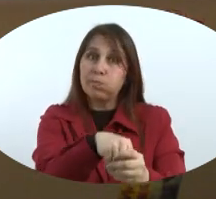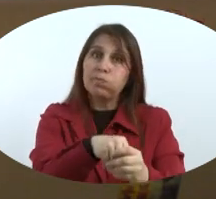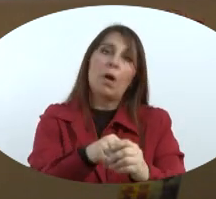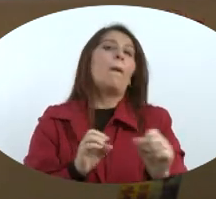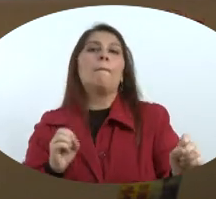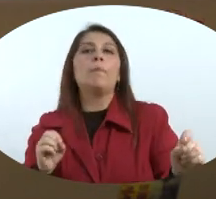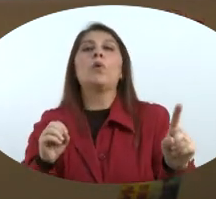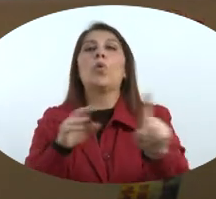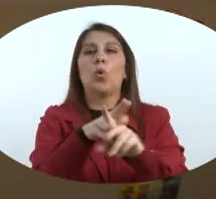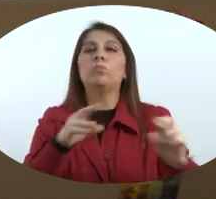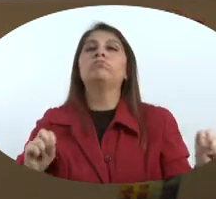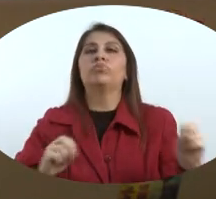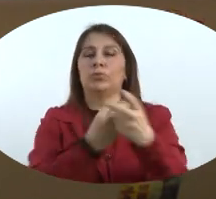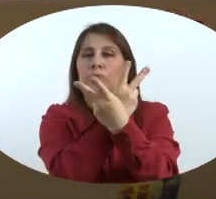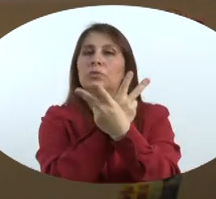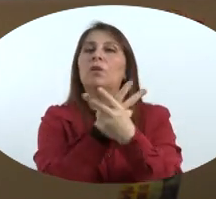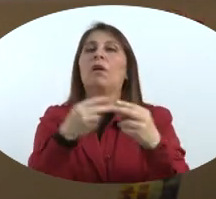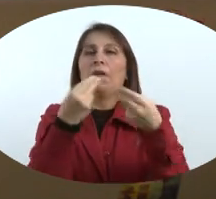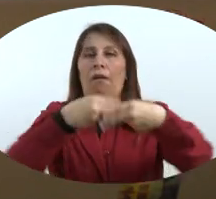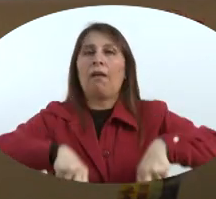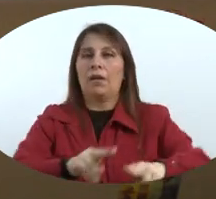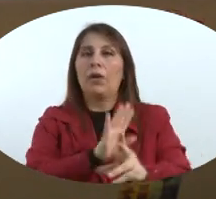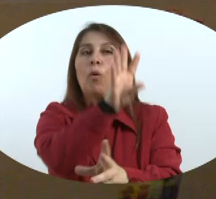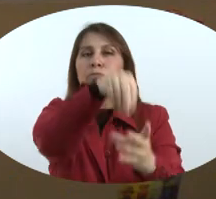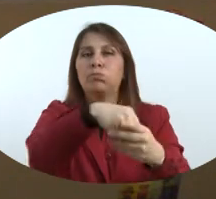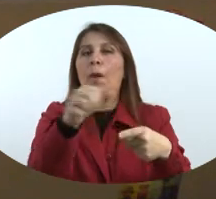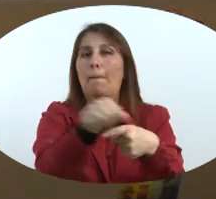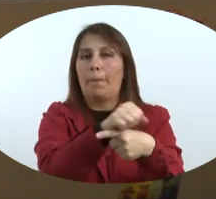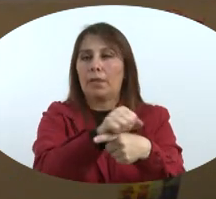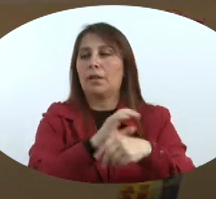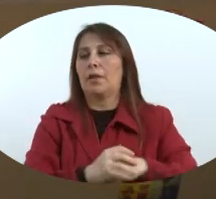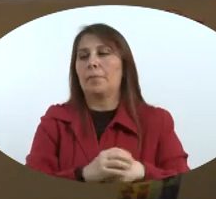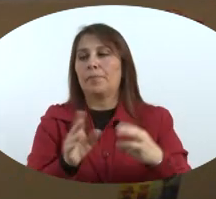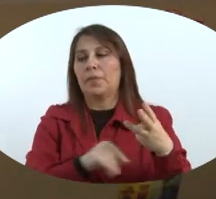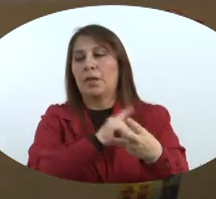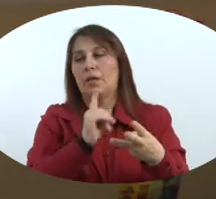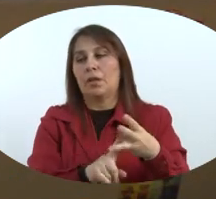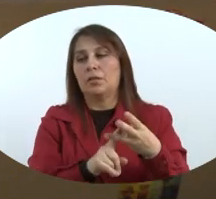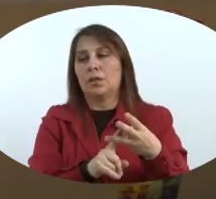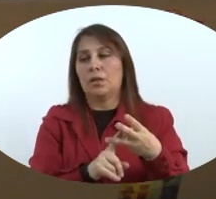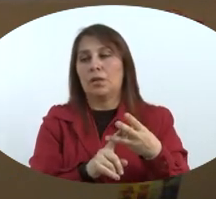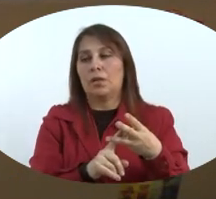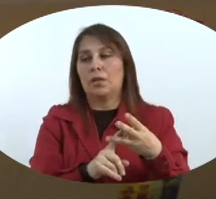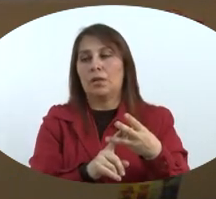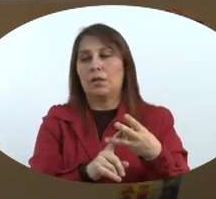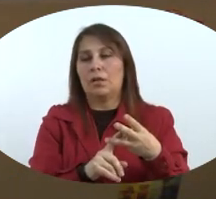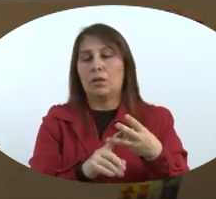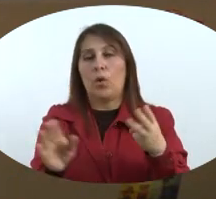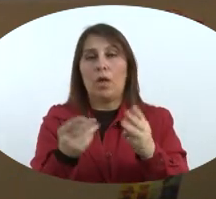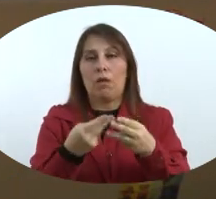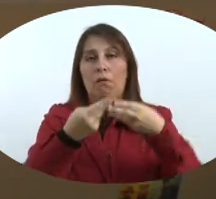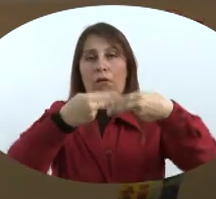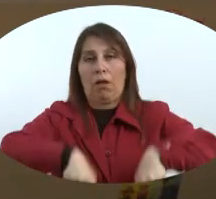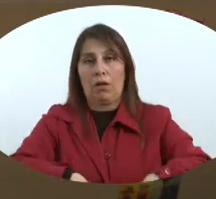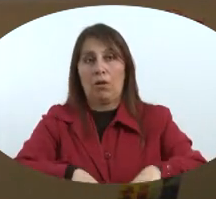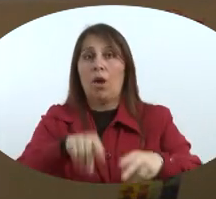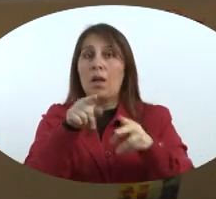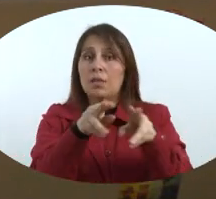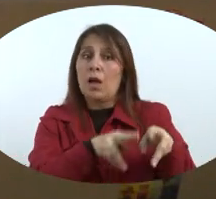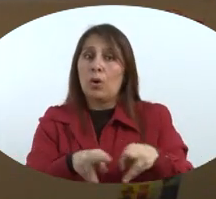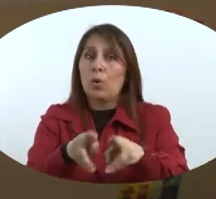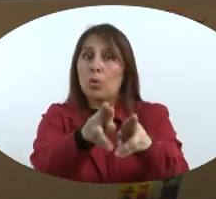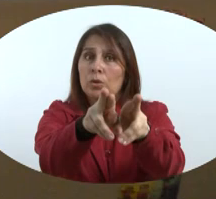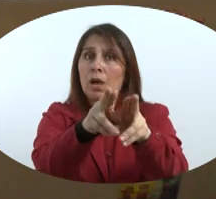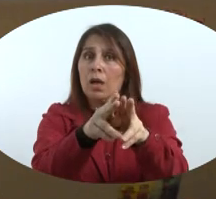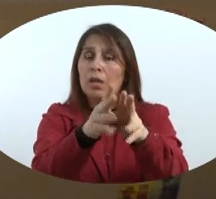violencias basadas en género en las mismas prácticas y el tercero la ruta de violencias basadas en género de la upm creo que es necesario socializar esta ruta y